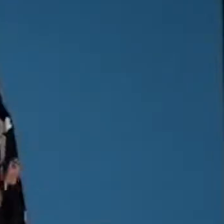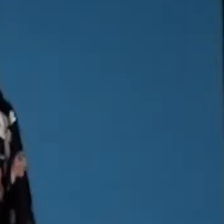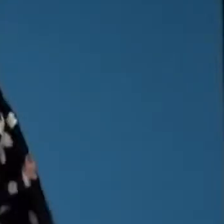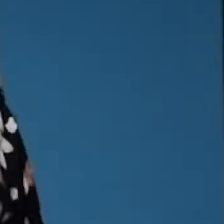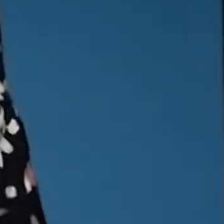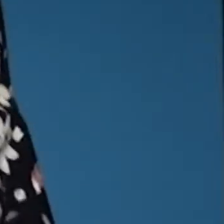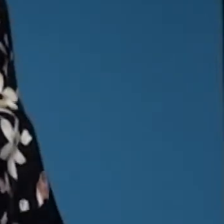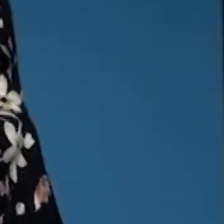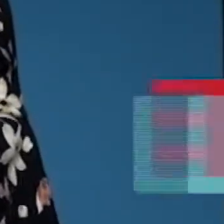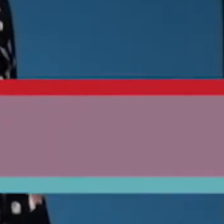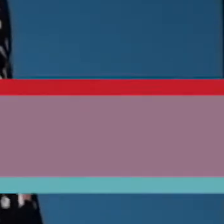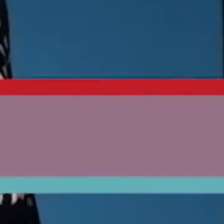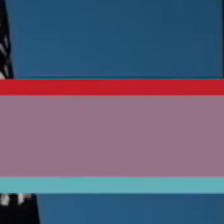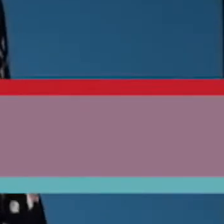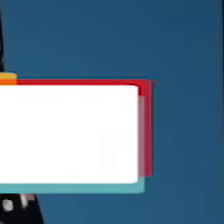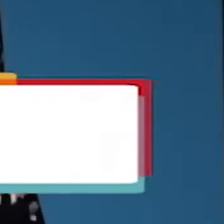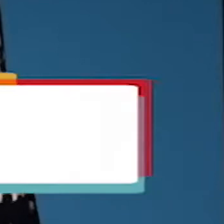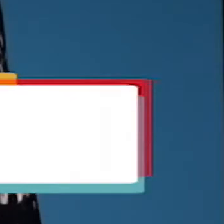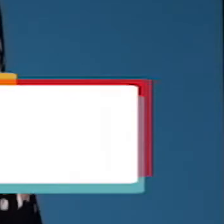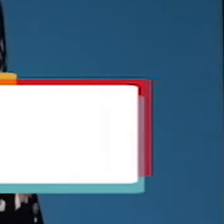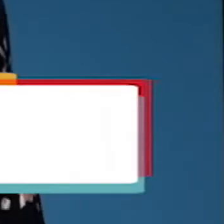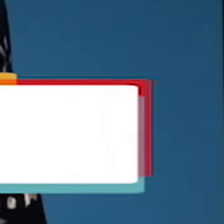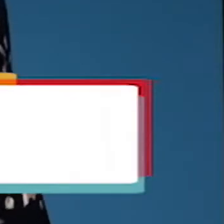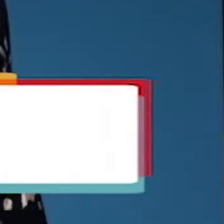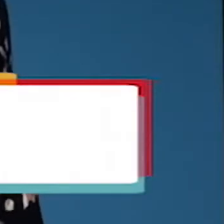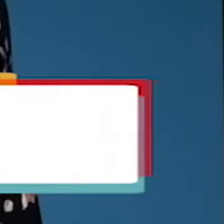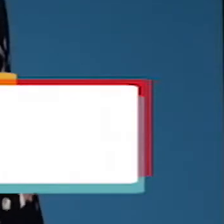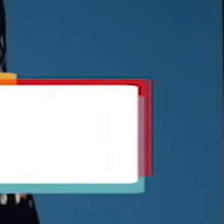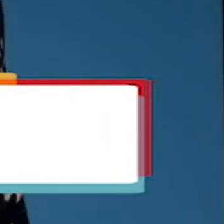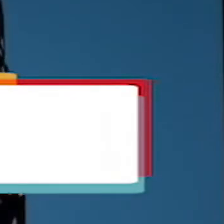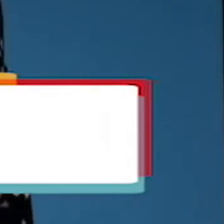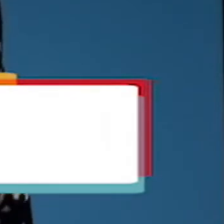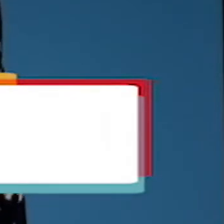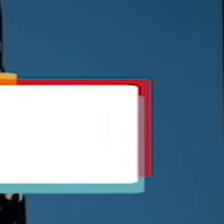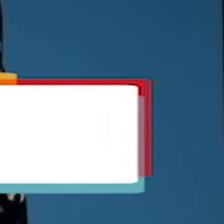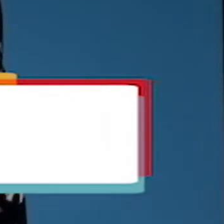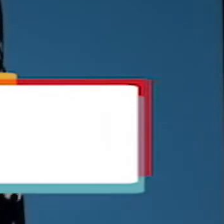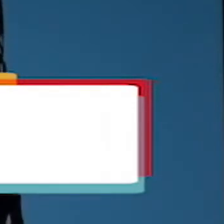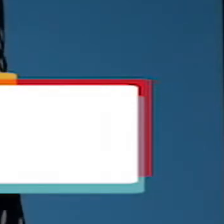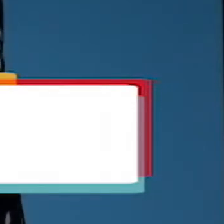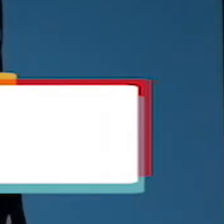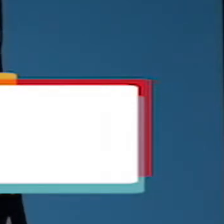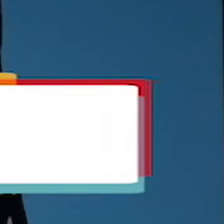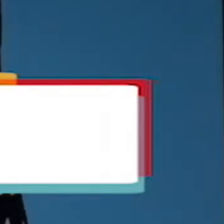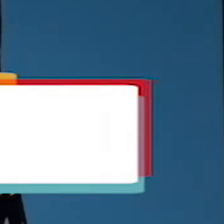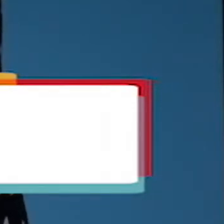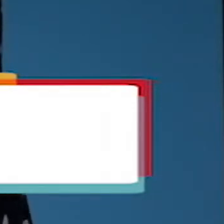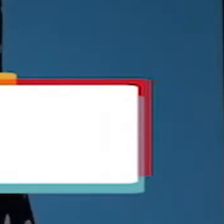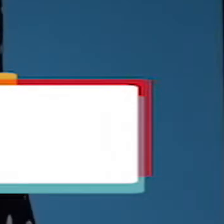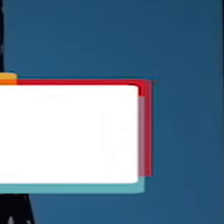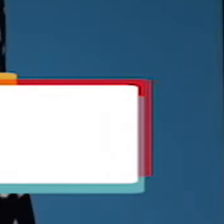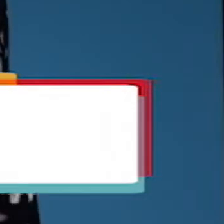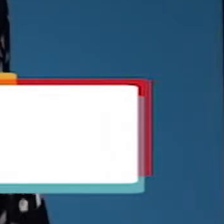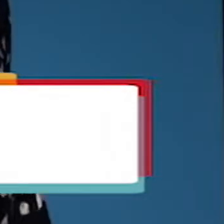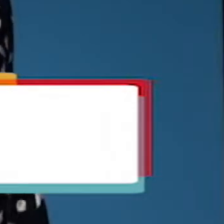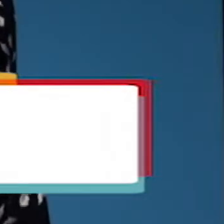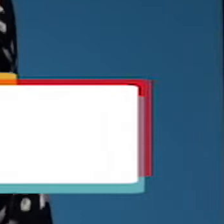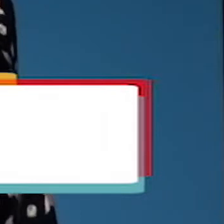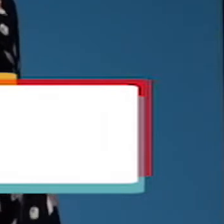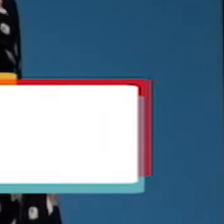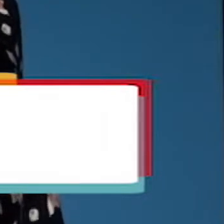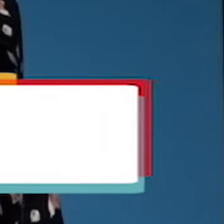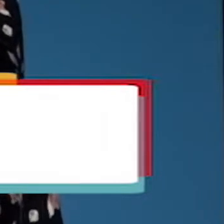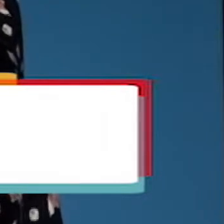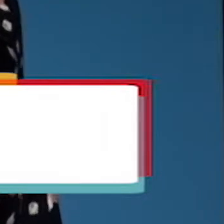Le invitamos para que nos acompañe este miércoles en Buena Vida. Vamos a tener ejercicios para disminuir la tensión